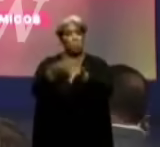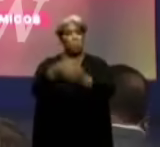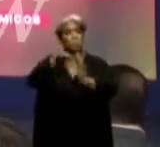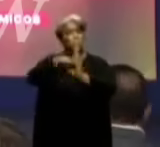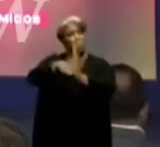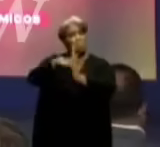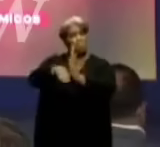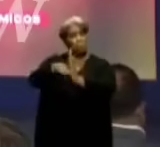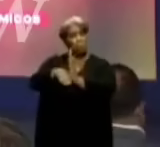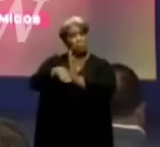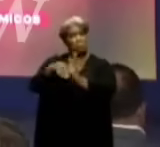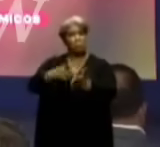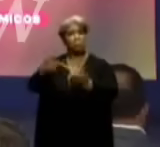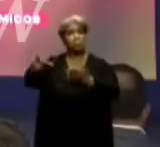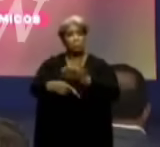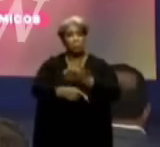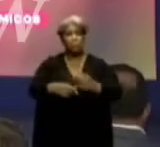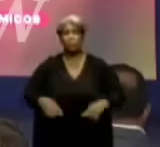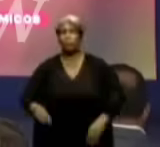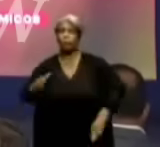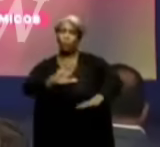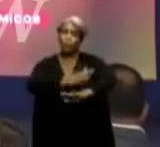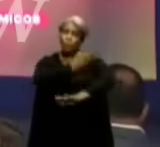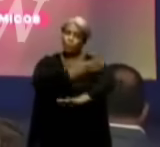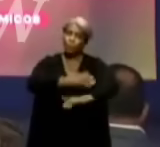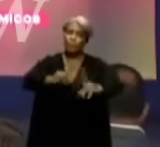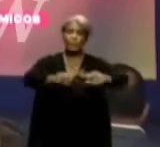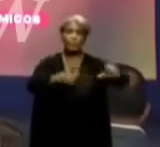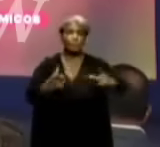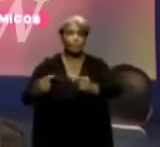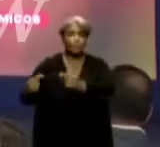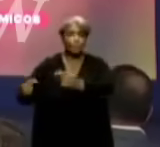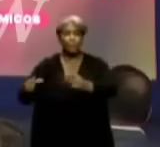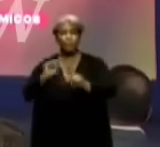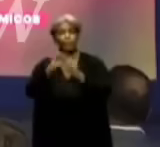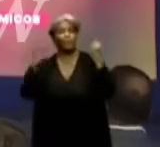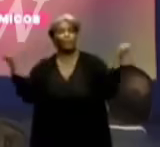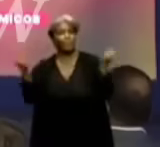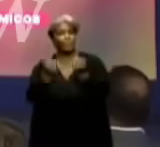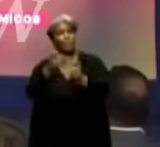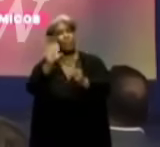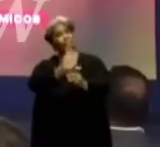ese proyecto de PROPEP, música, cenas y actividades sociales y culturales.